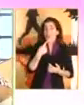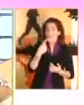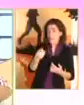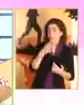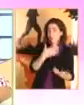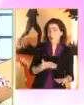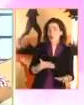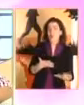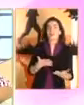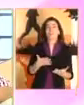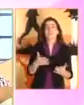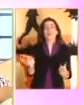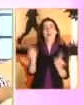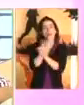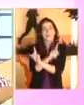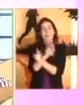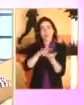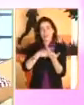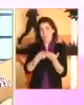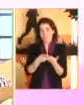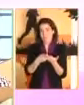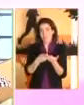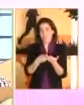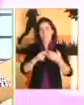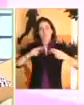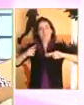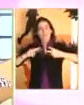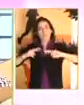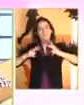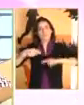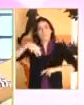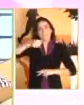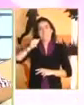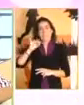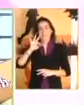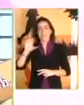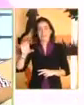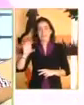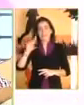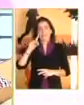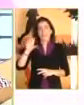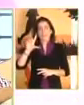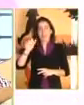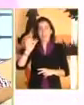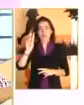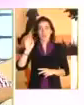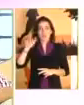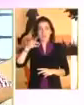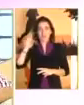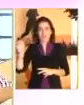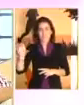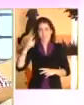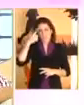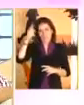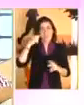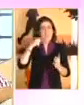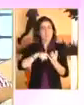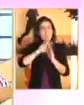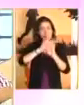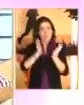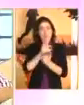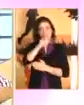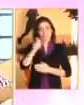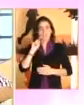cambio. Está Maite de la Fuente traduciendo. Ya saben que hoy es el Día Mundial de las Personas Sordas y estamos aquí en directo con dos